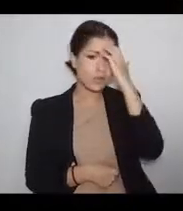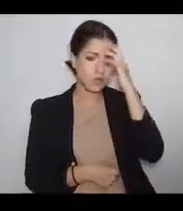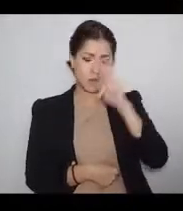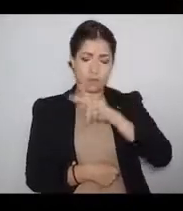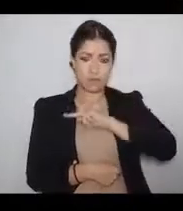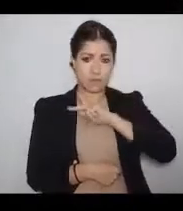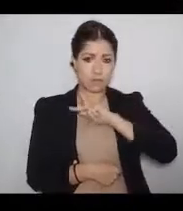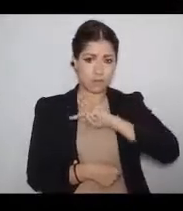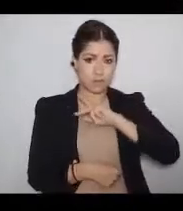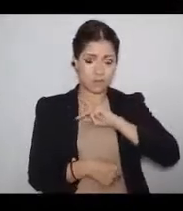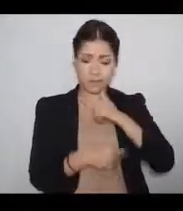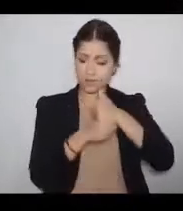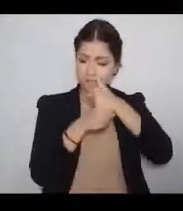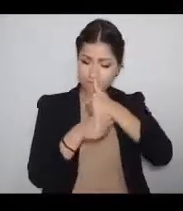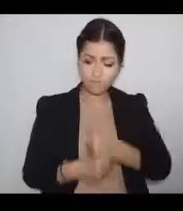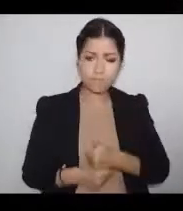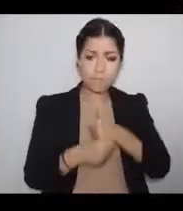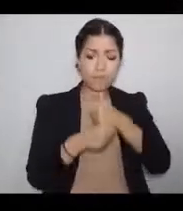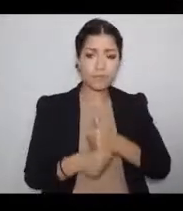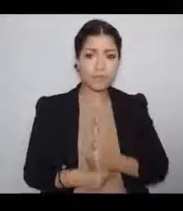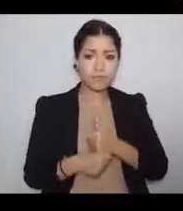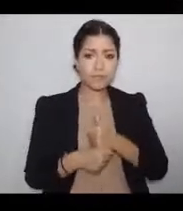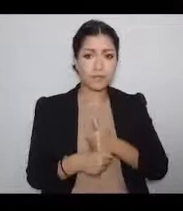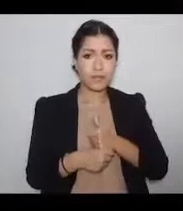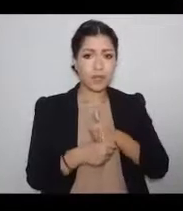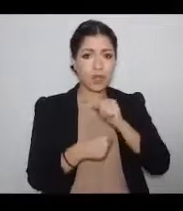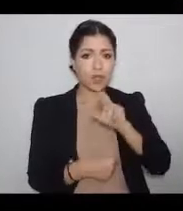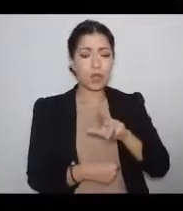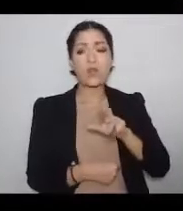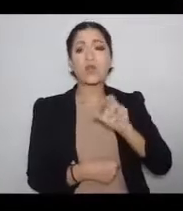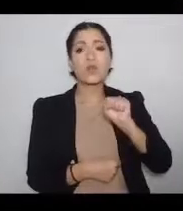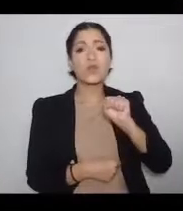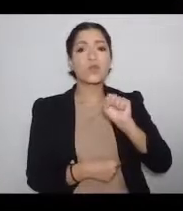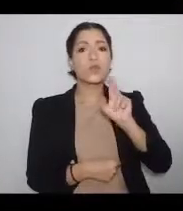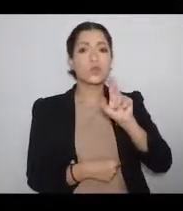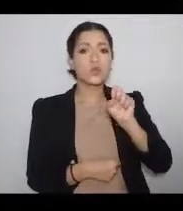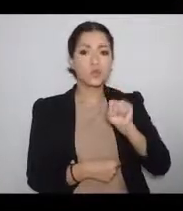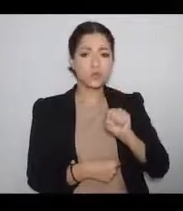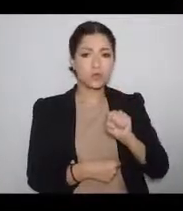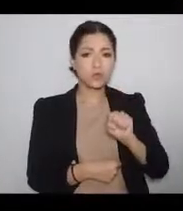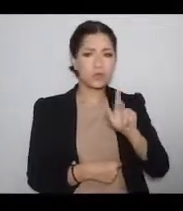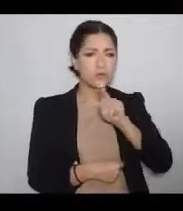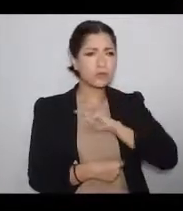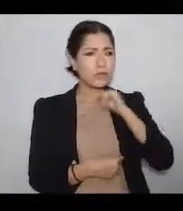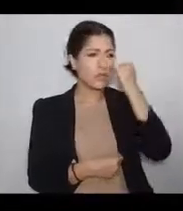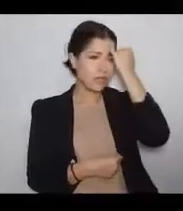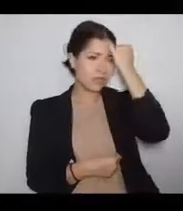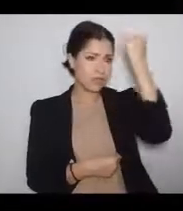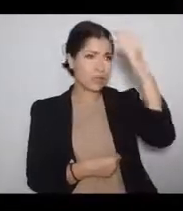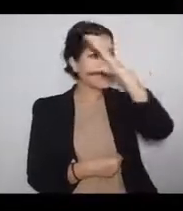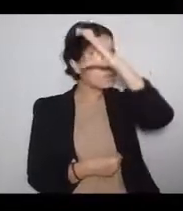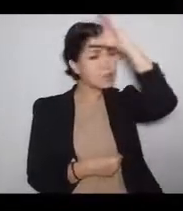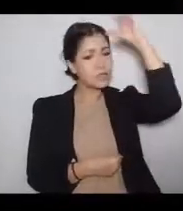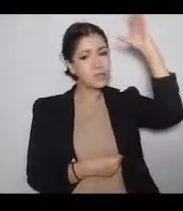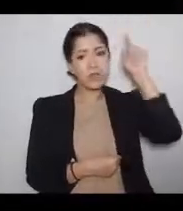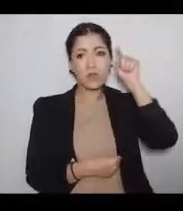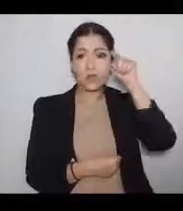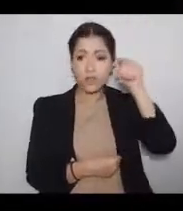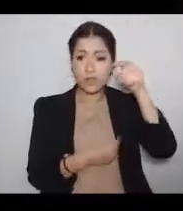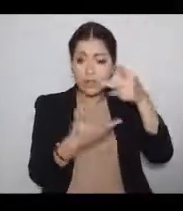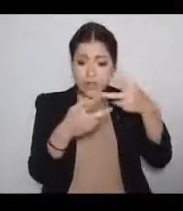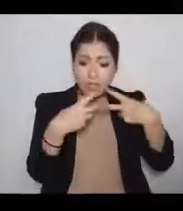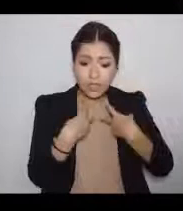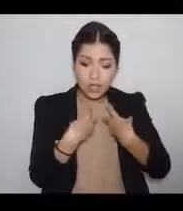Raimaros Ursus se robó mi teoría del cielo. Le había dado hospedaje en